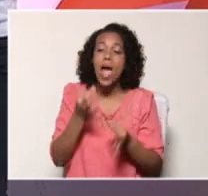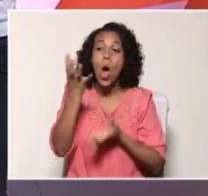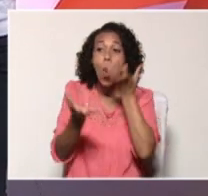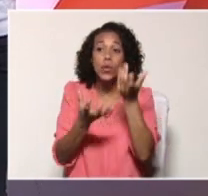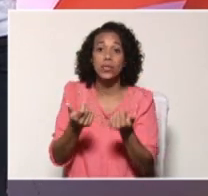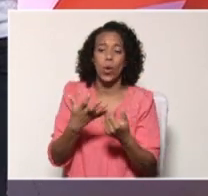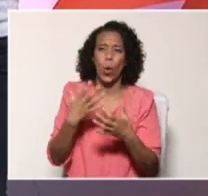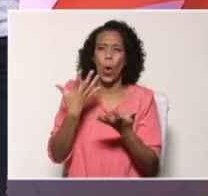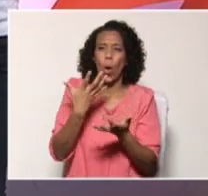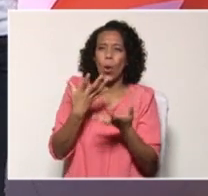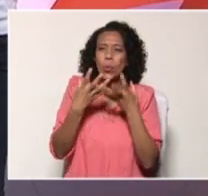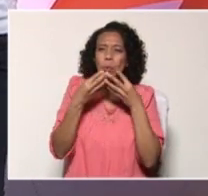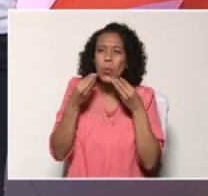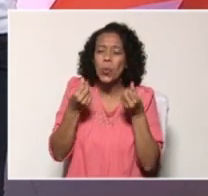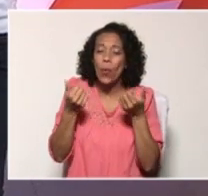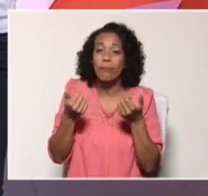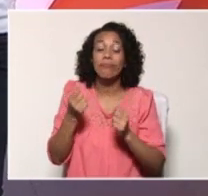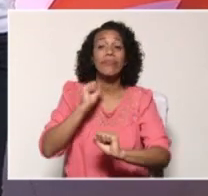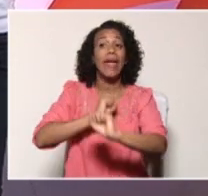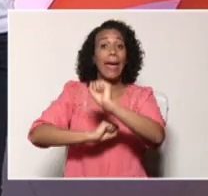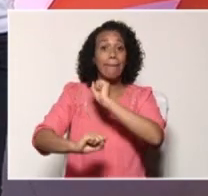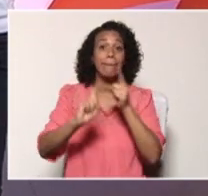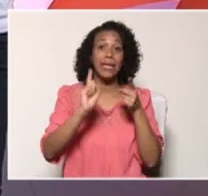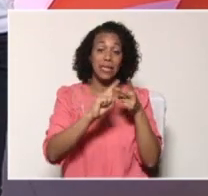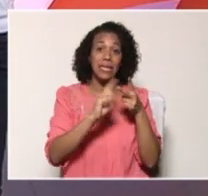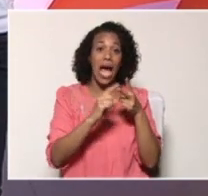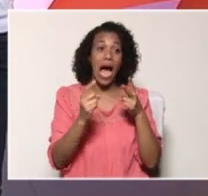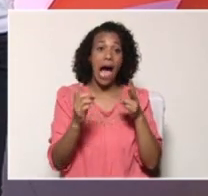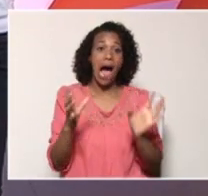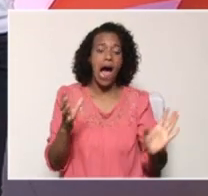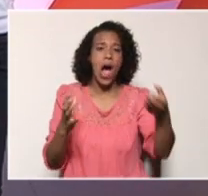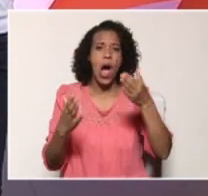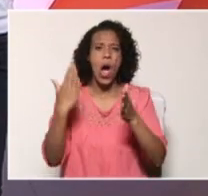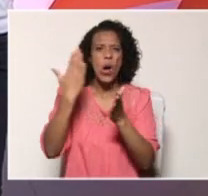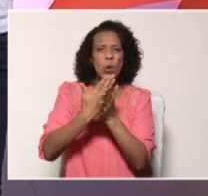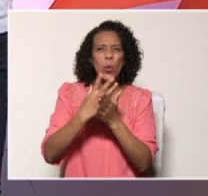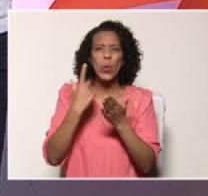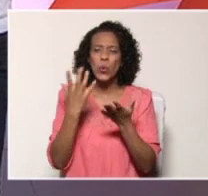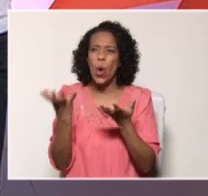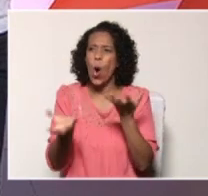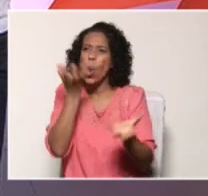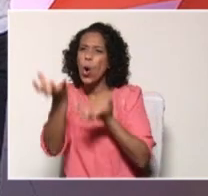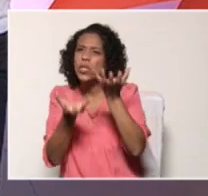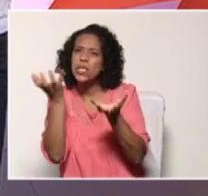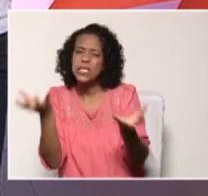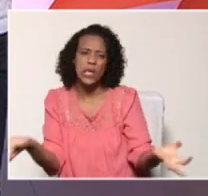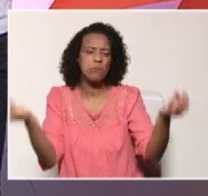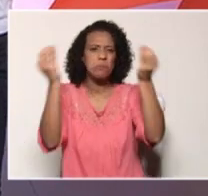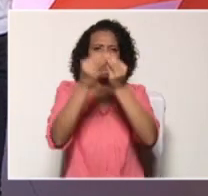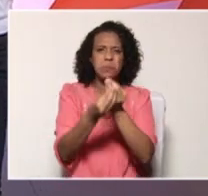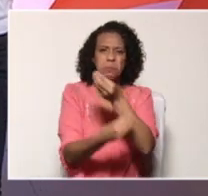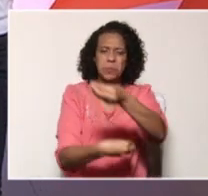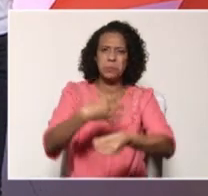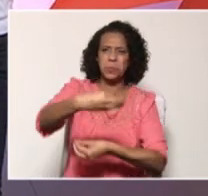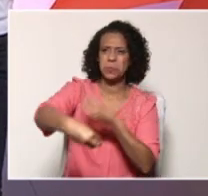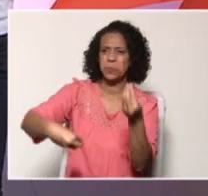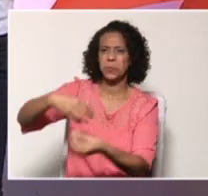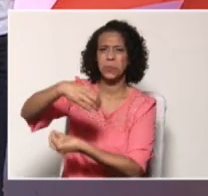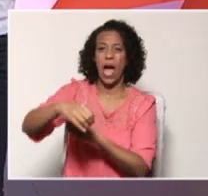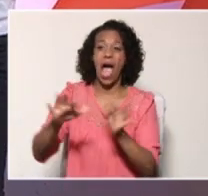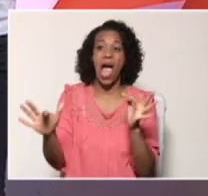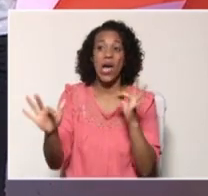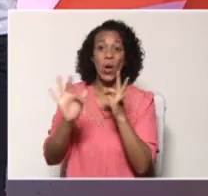cocidos. Evitar también la mezcla de los alimentos crudos con los alimentos cocidos o que estos entren